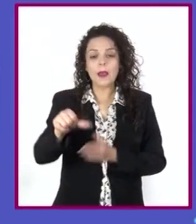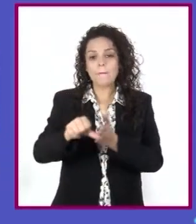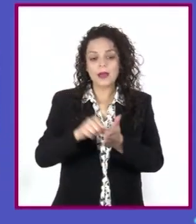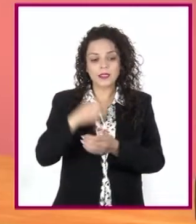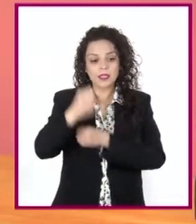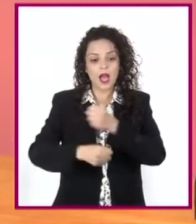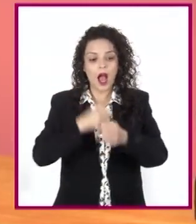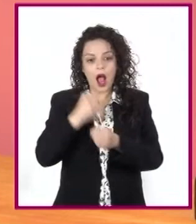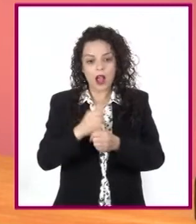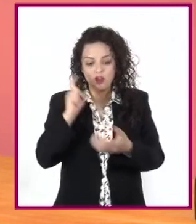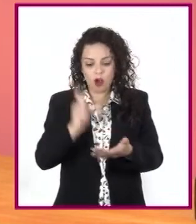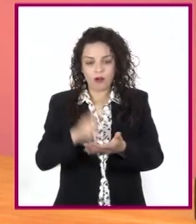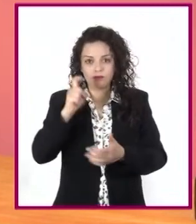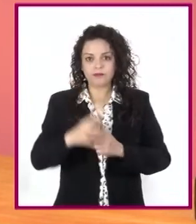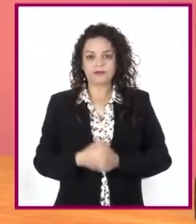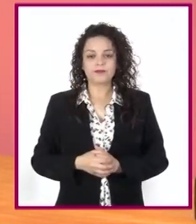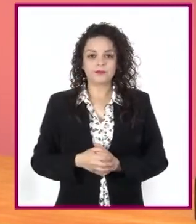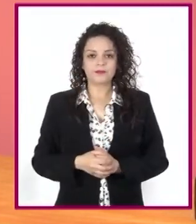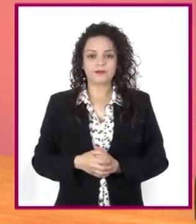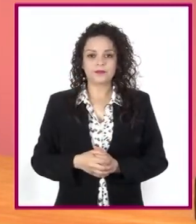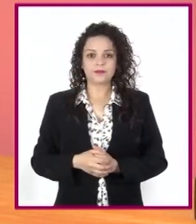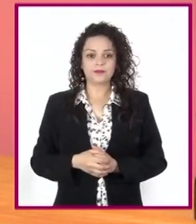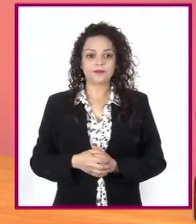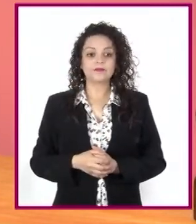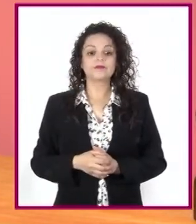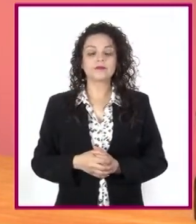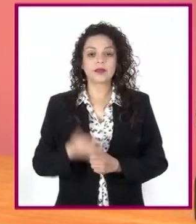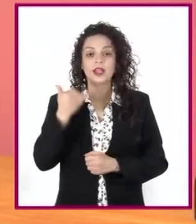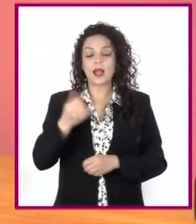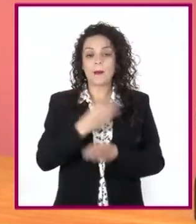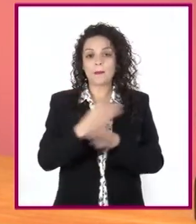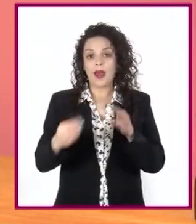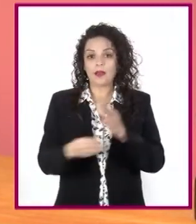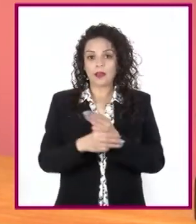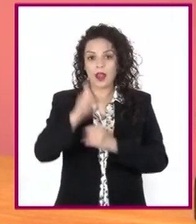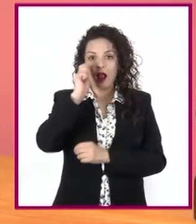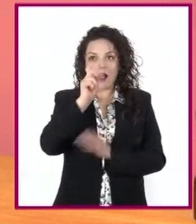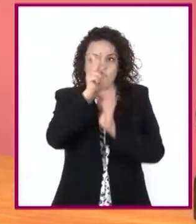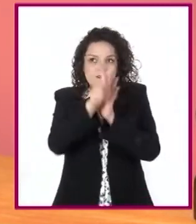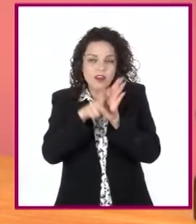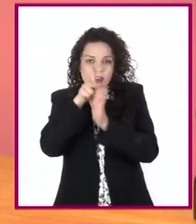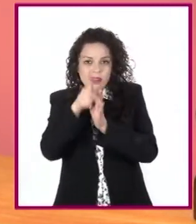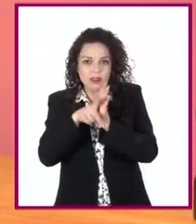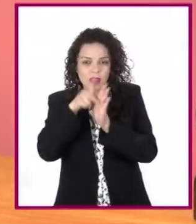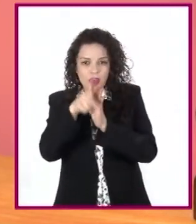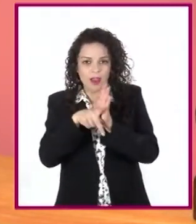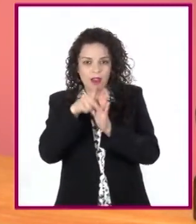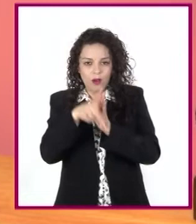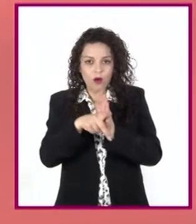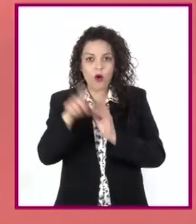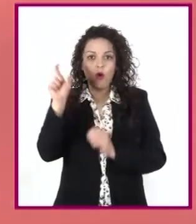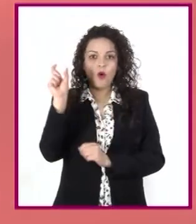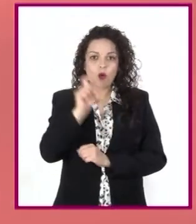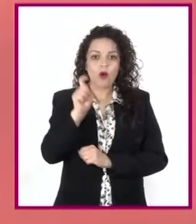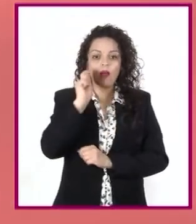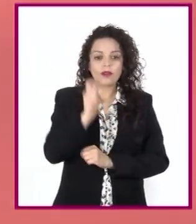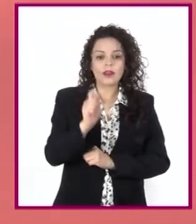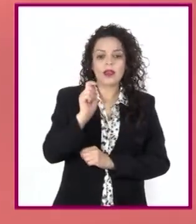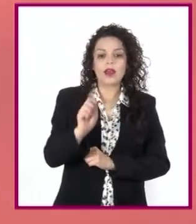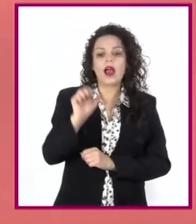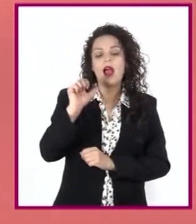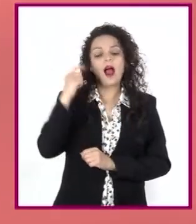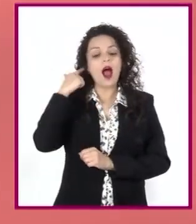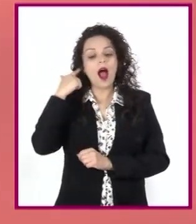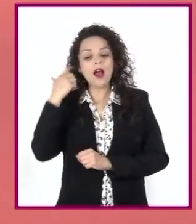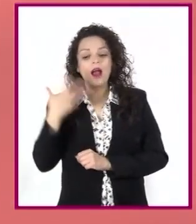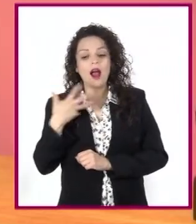año. Y las referencias de materiales audiovisuales, que se elaboran cuando las fuentes son videográficas,